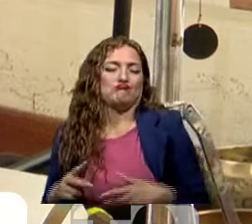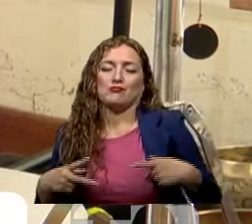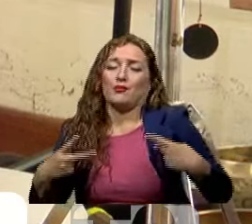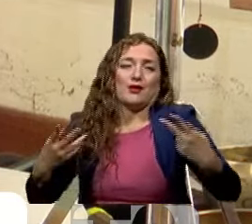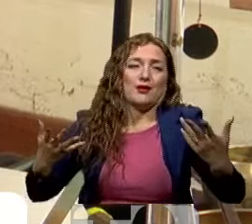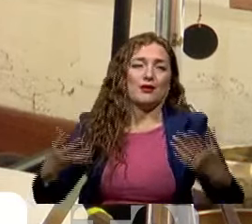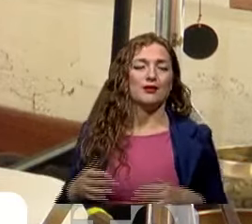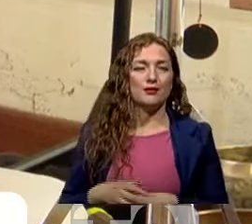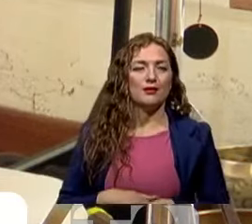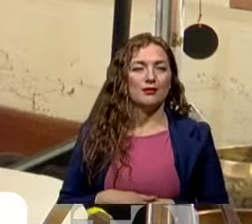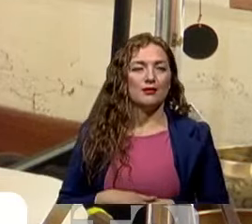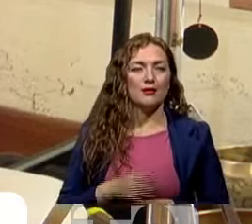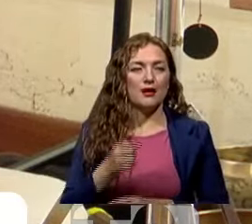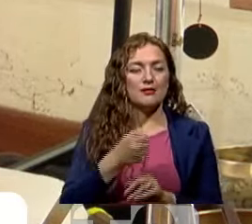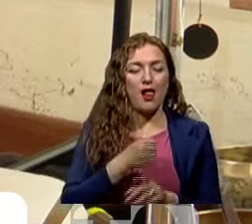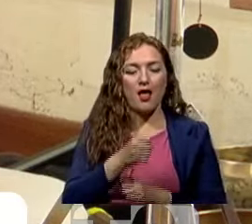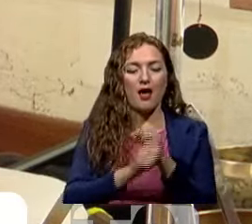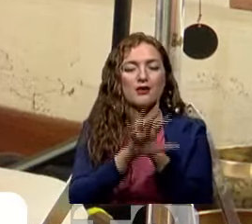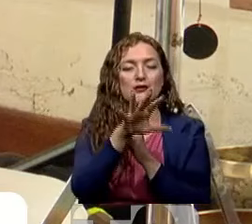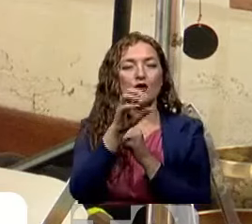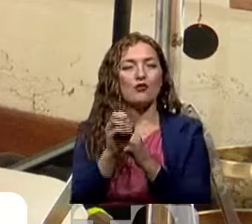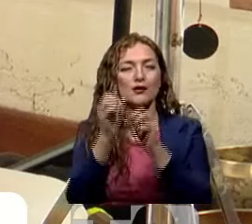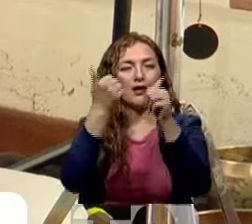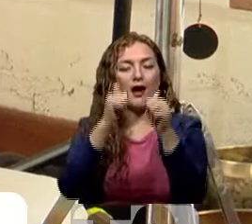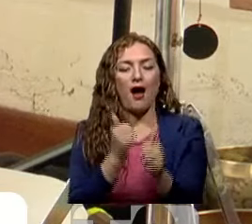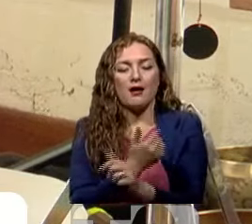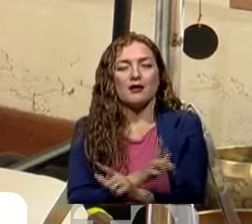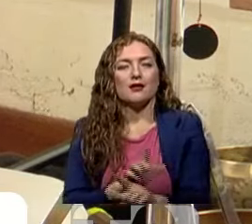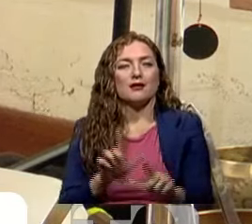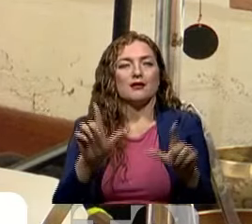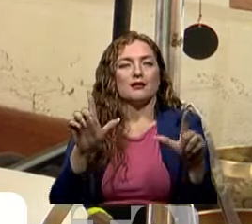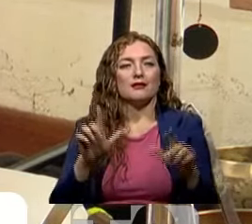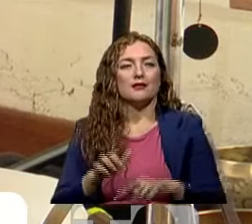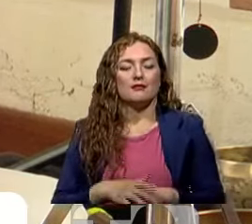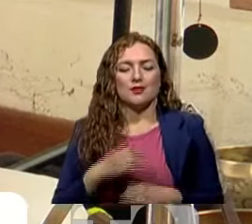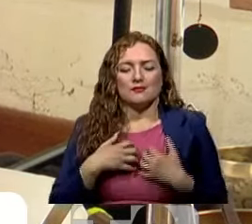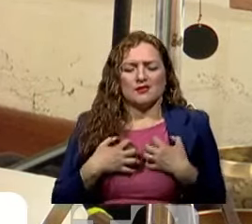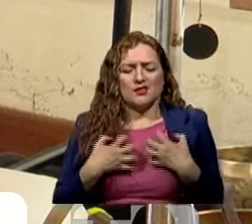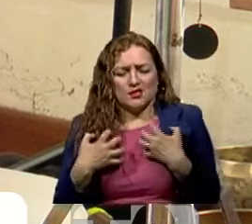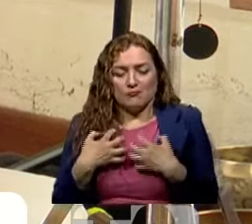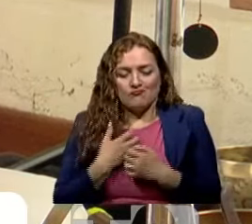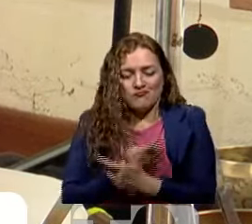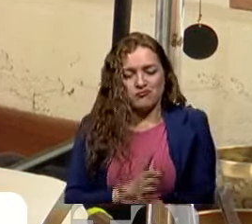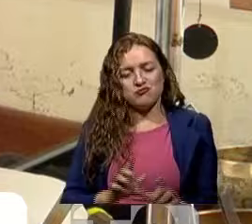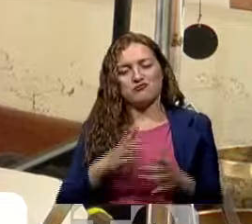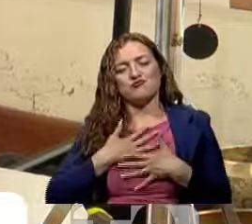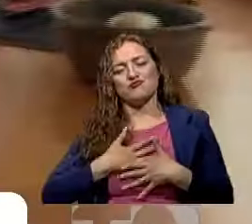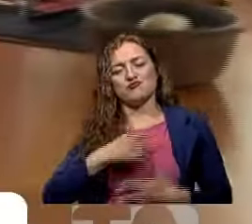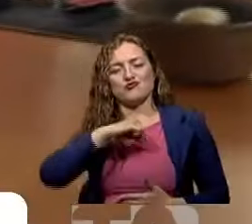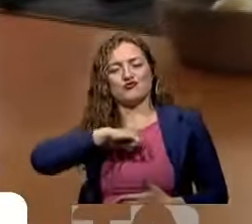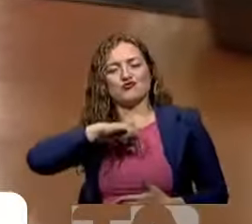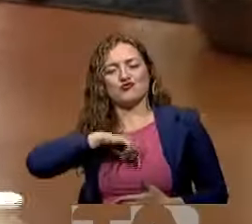ha sido una búsqueda de 50 años de un arte libre, de un arte liberador, de un arte que despierte la